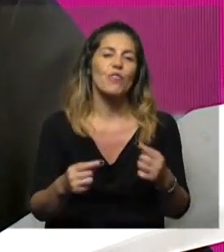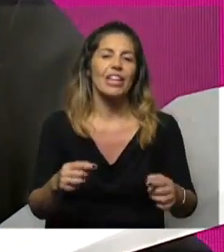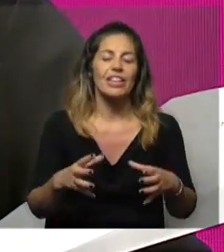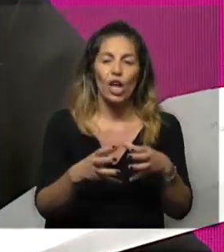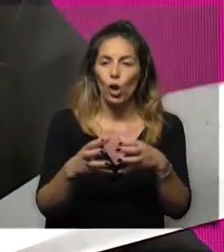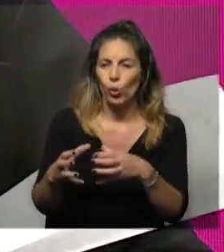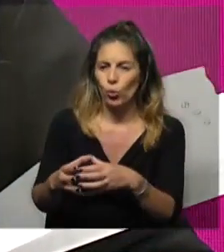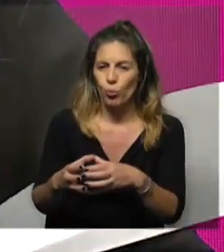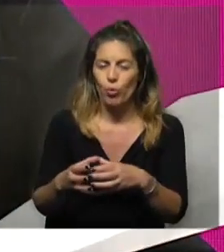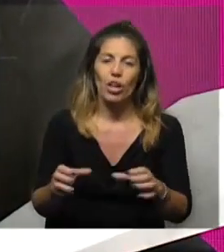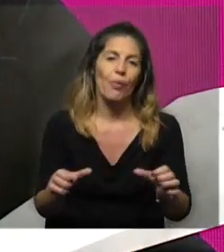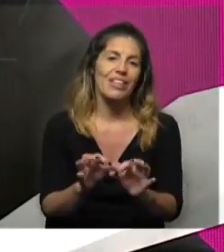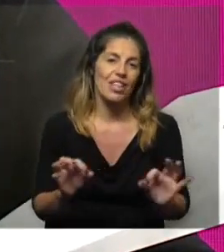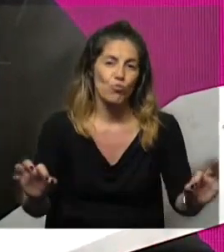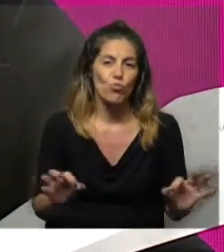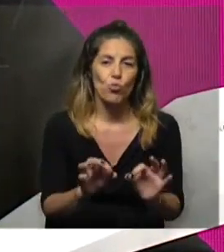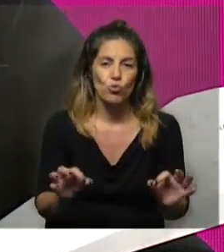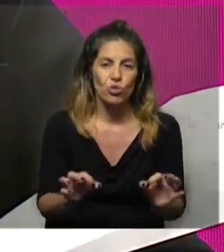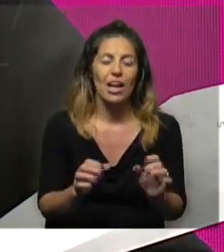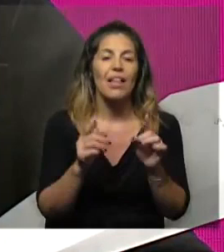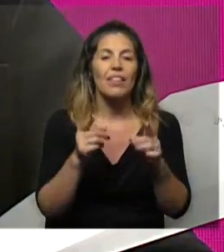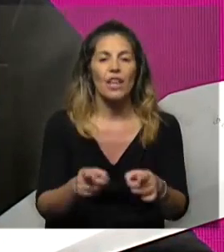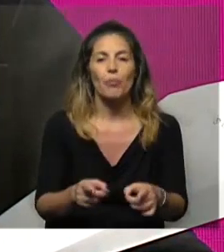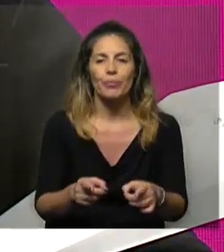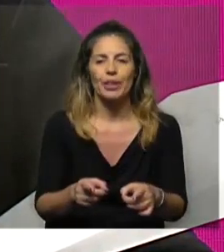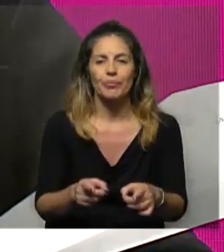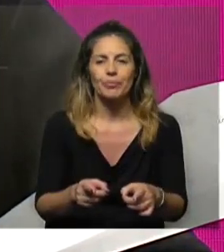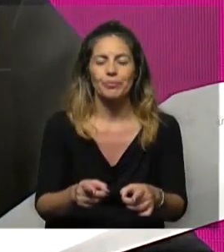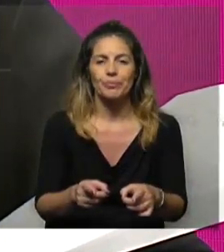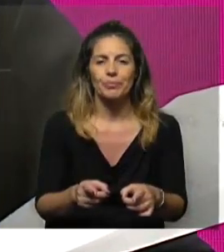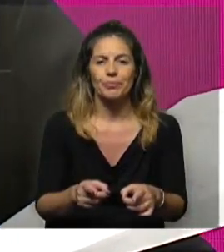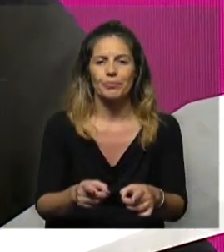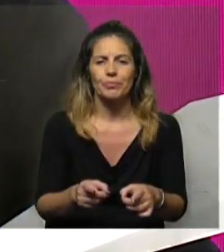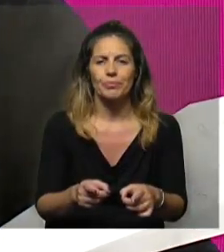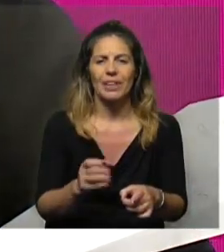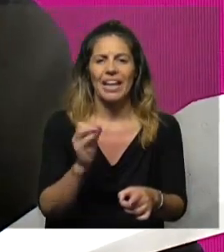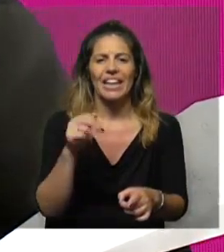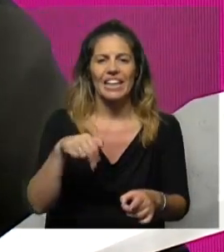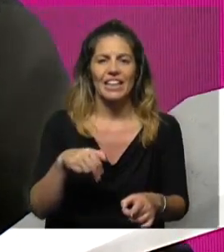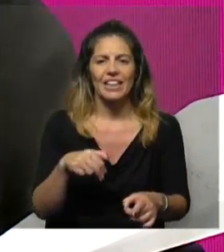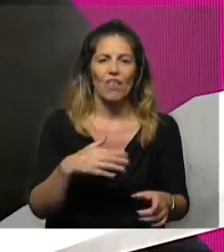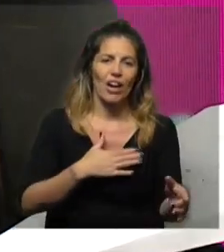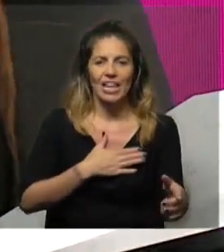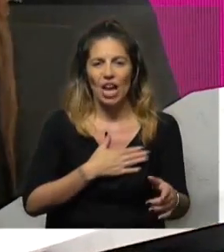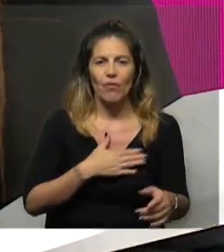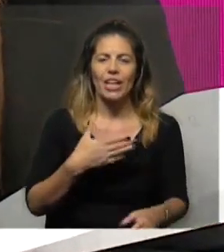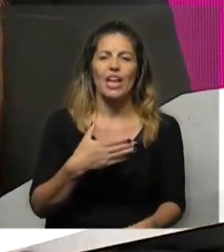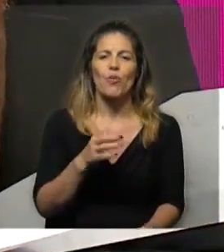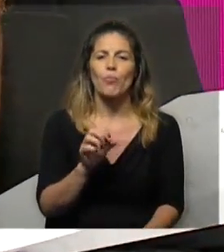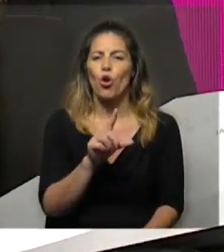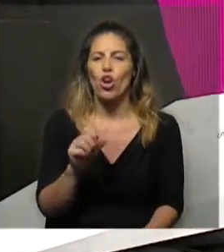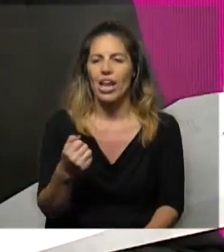que van a estar tocando entre ellos va a estar la invailable va a estar bola ocho